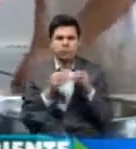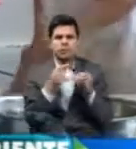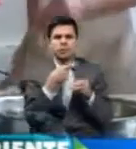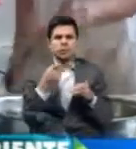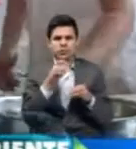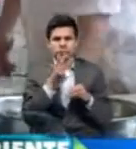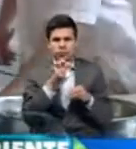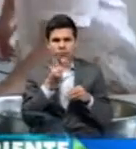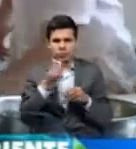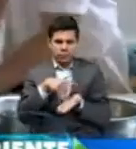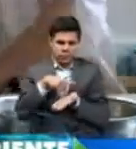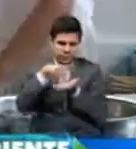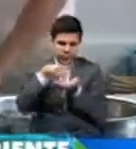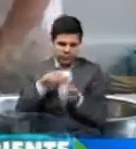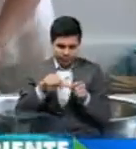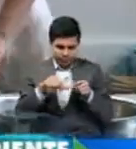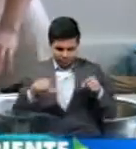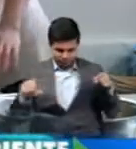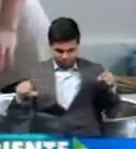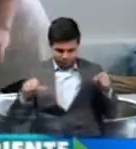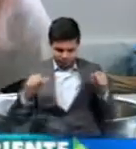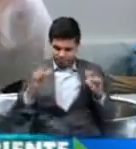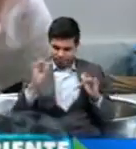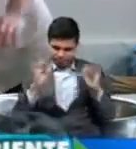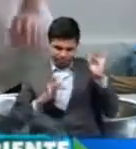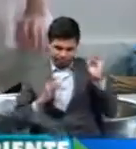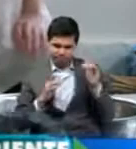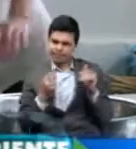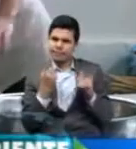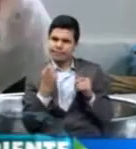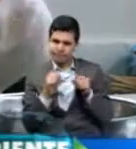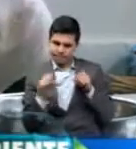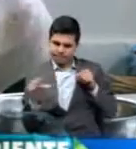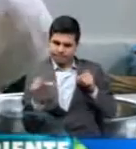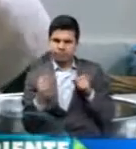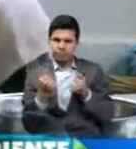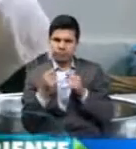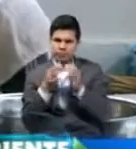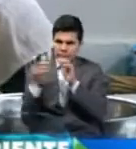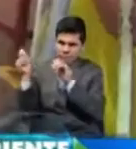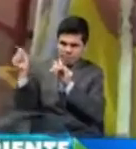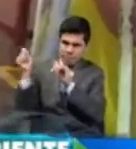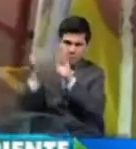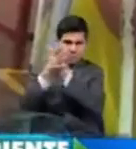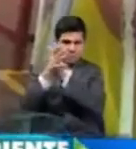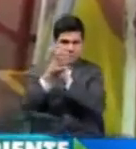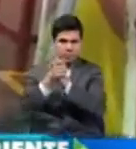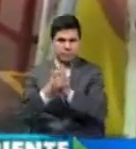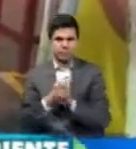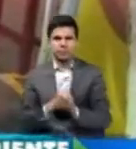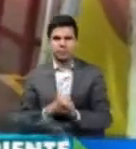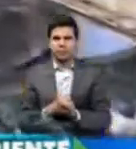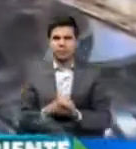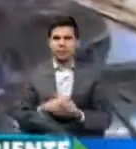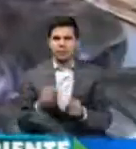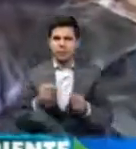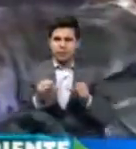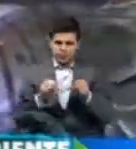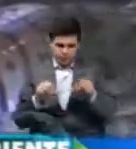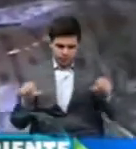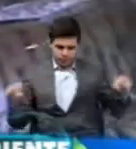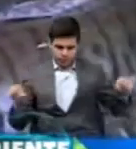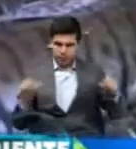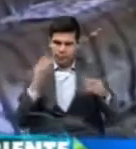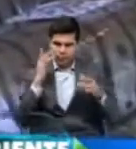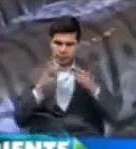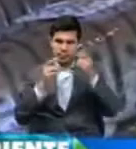que no cumplían con la talla mínima. Hablamos con la autoridad ambiental y esto fue lo que nos contaron. Por no cumplir con el tallaje adecuado para su